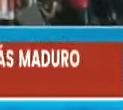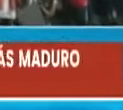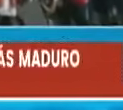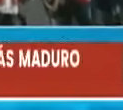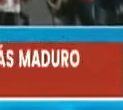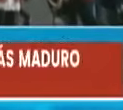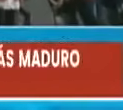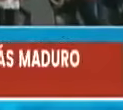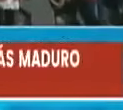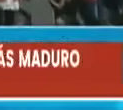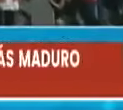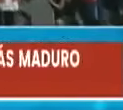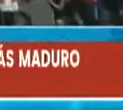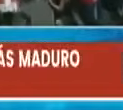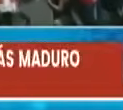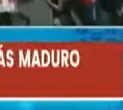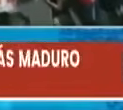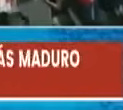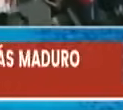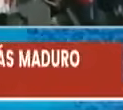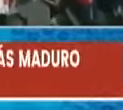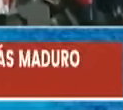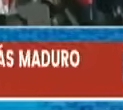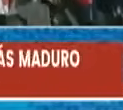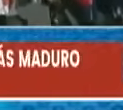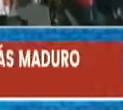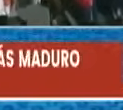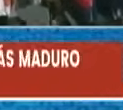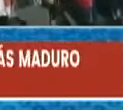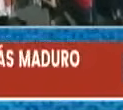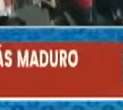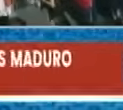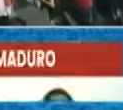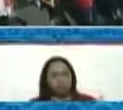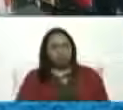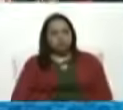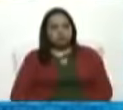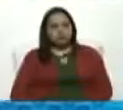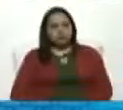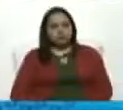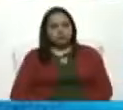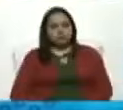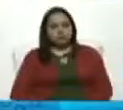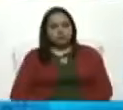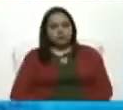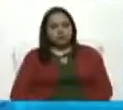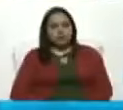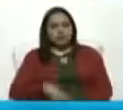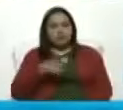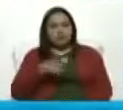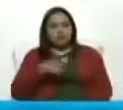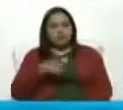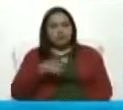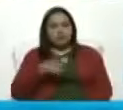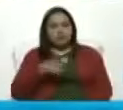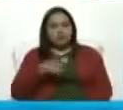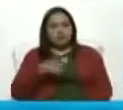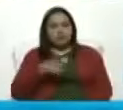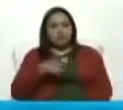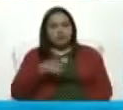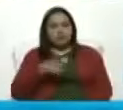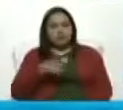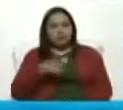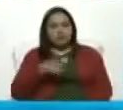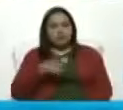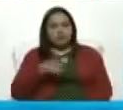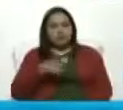Y me dijeron, vienen 7 años de prosperidad, crecimiento y felicidad.